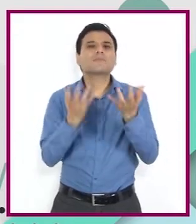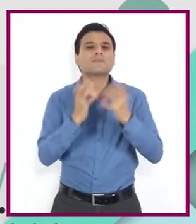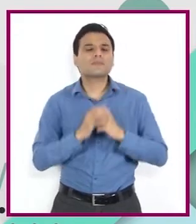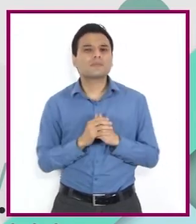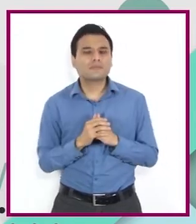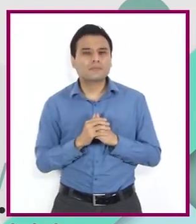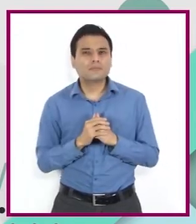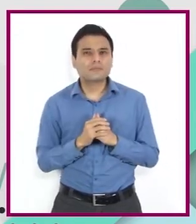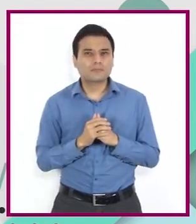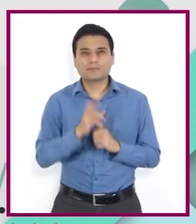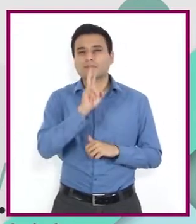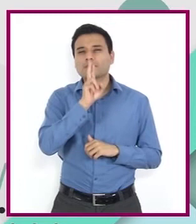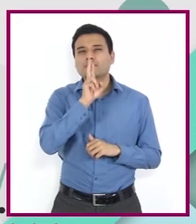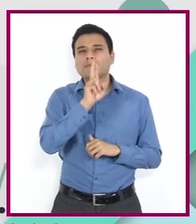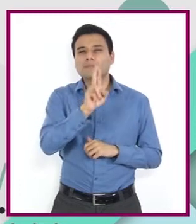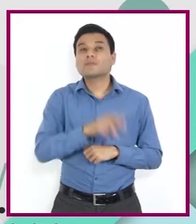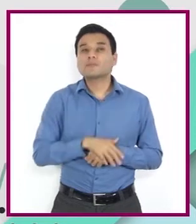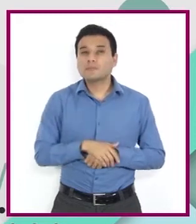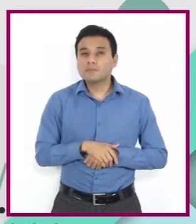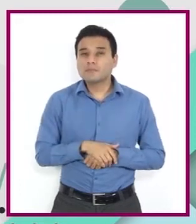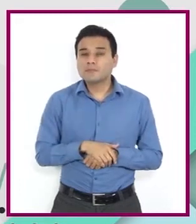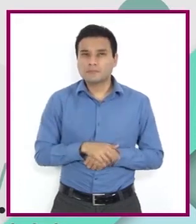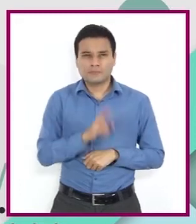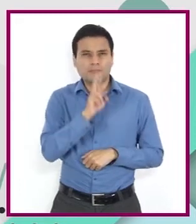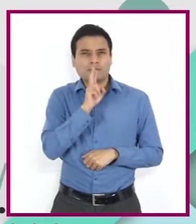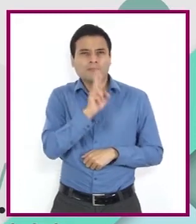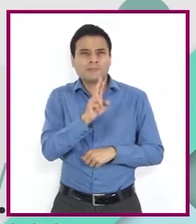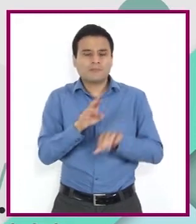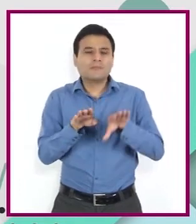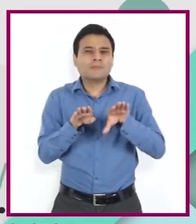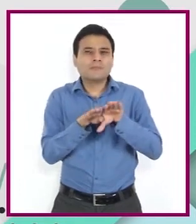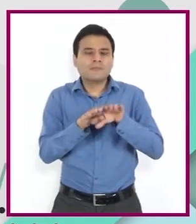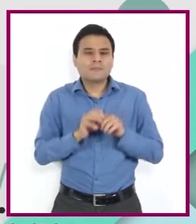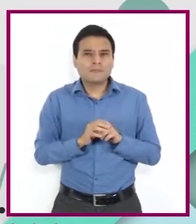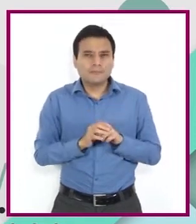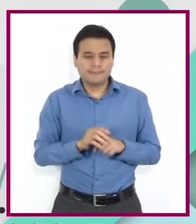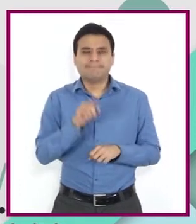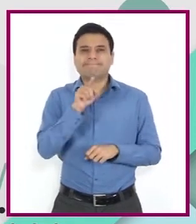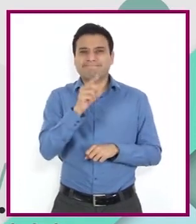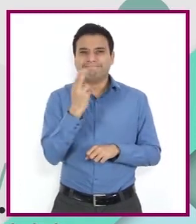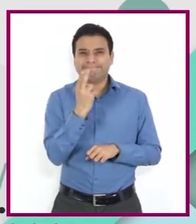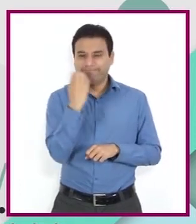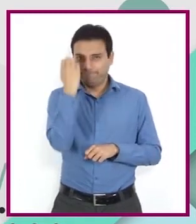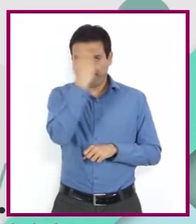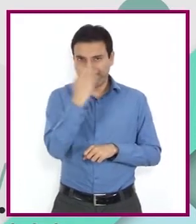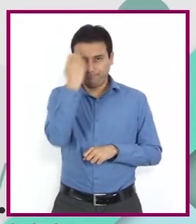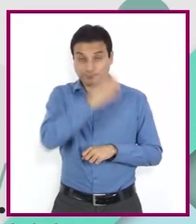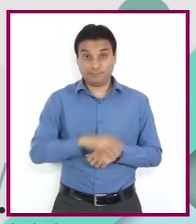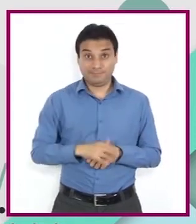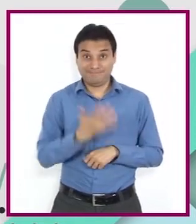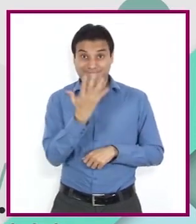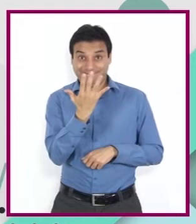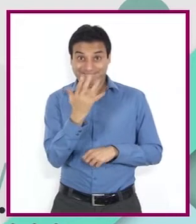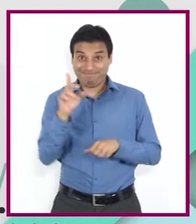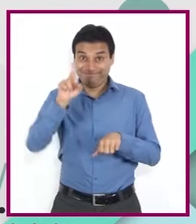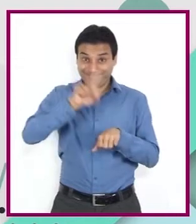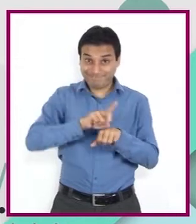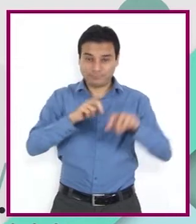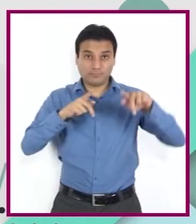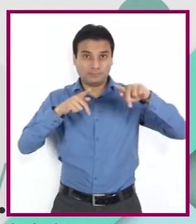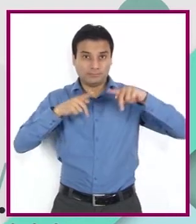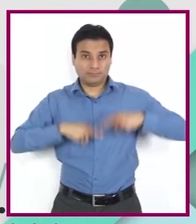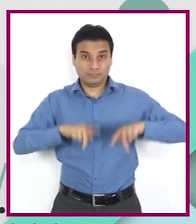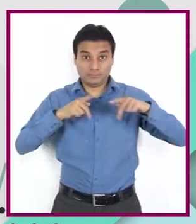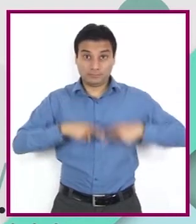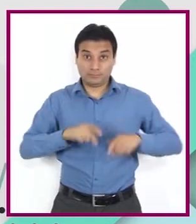¿saben la respuesta? Para responder a la pregunta, es necesario identificar que, en 50 días, cierto número de obreros